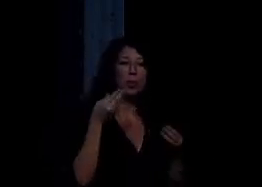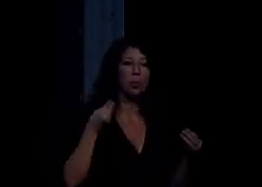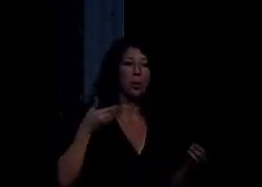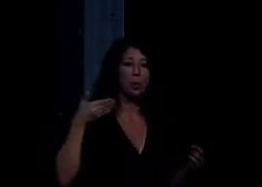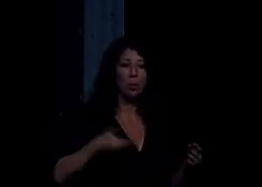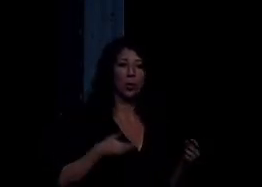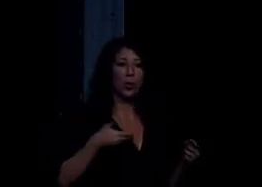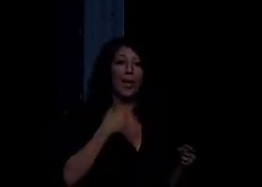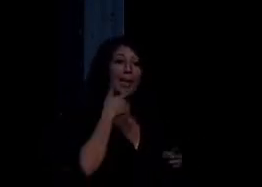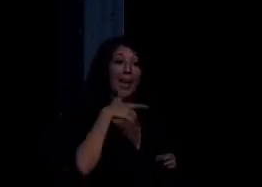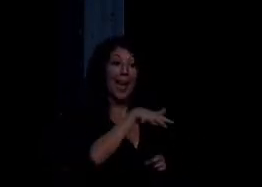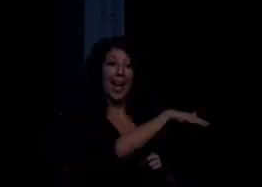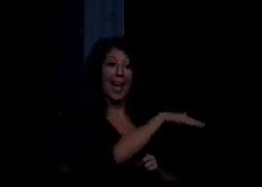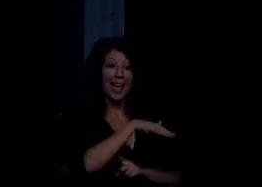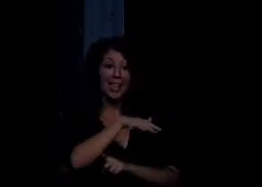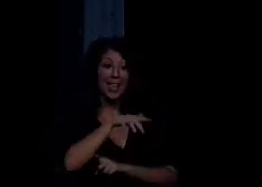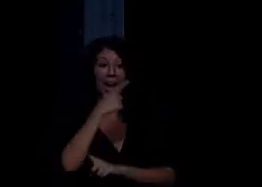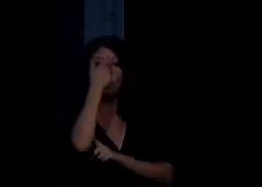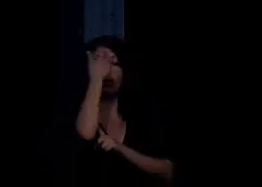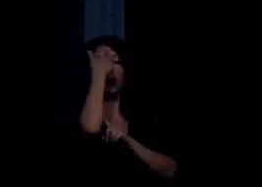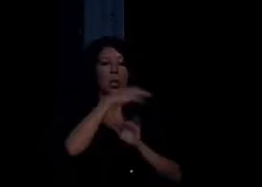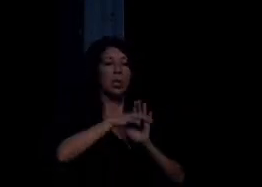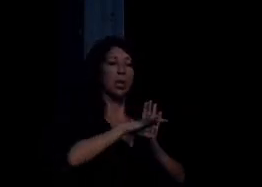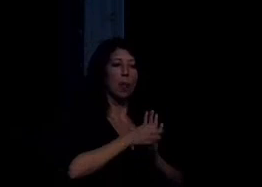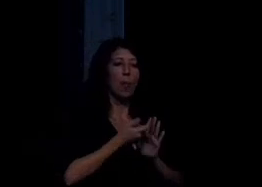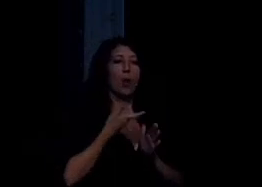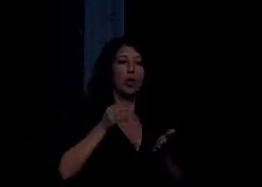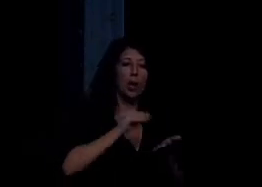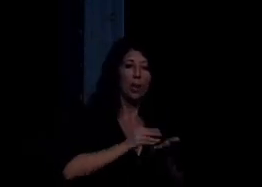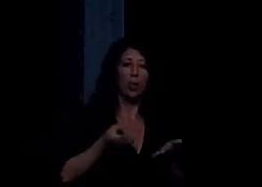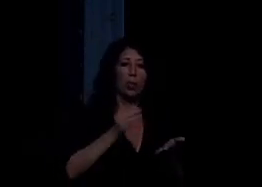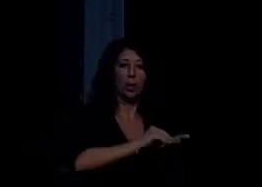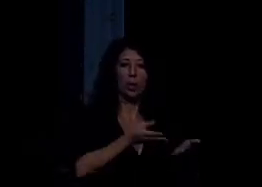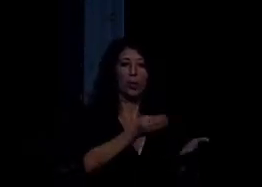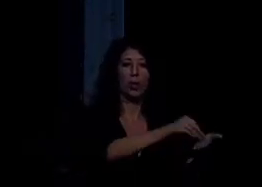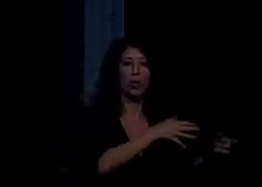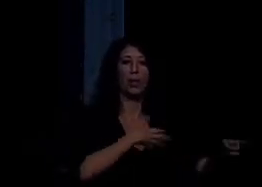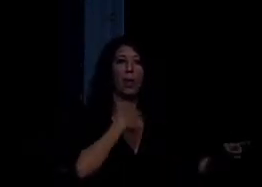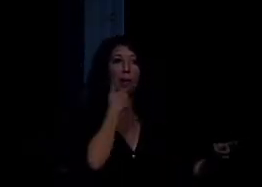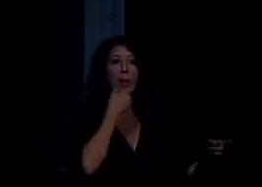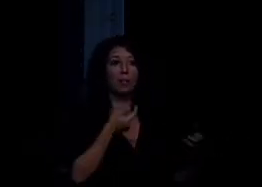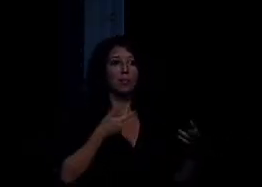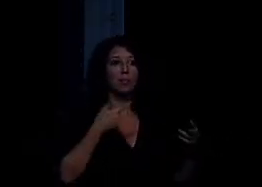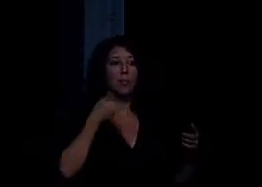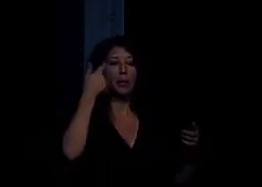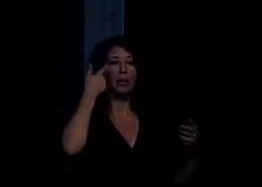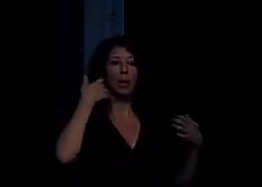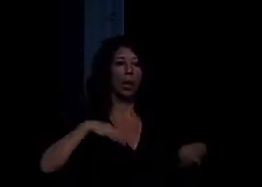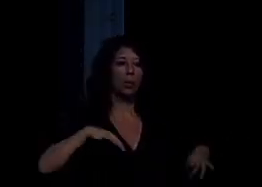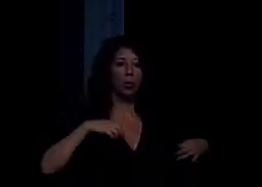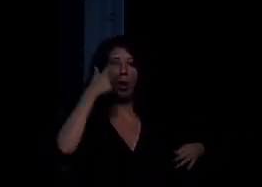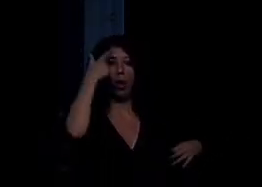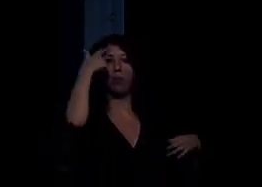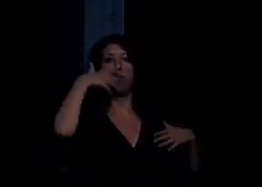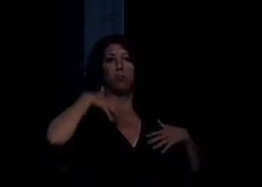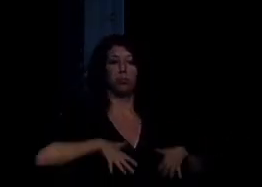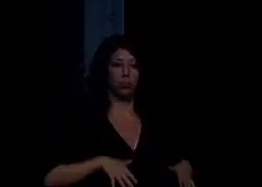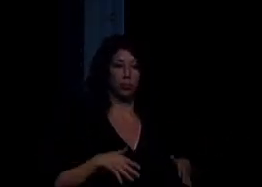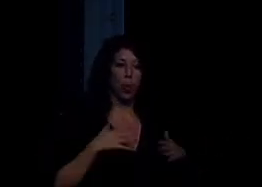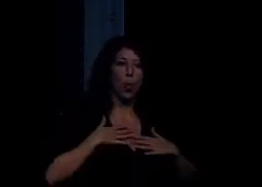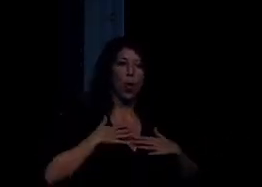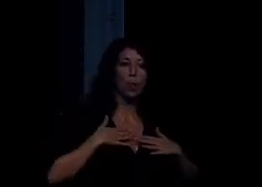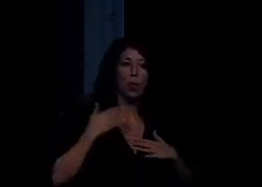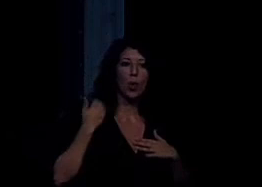estos escenarios donde lo traumático vuelve, ¿no? Es decir, cómo tenemos incorporado en el cuerpo, en el sentido de